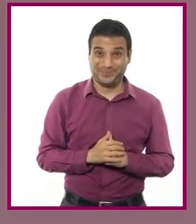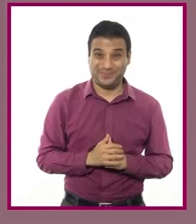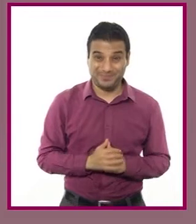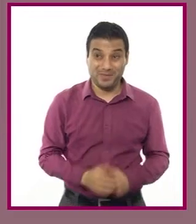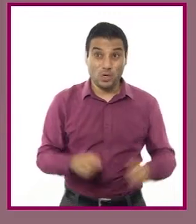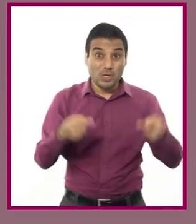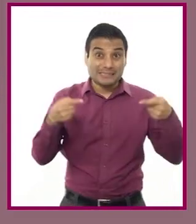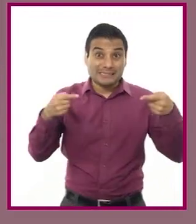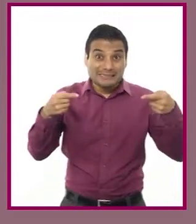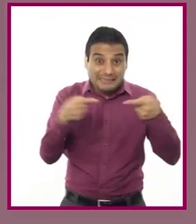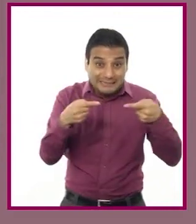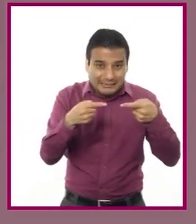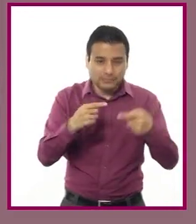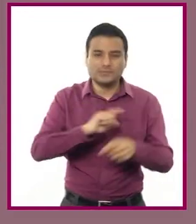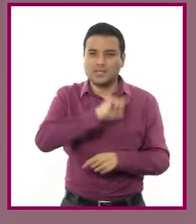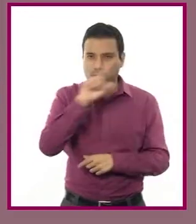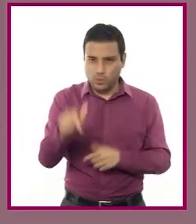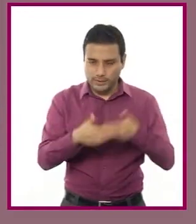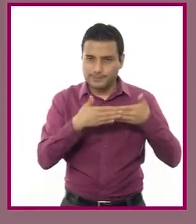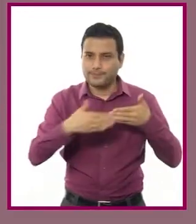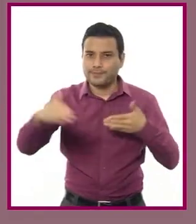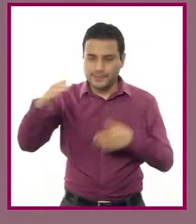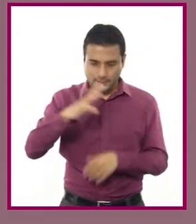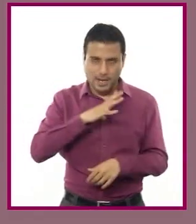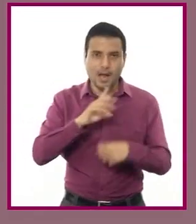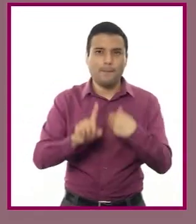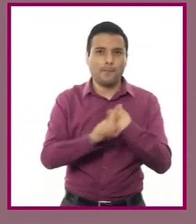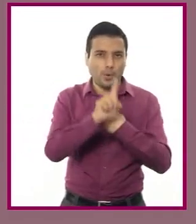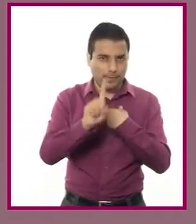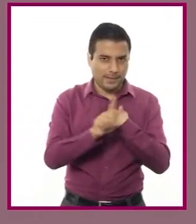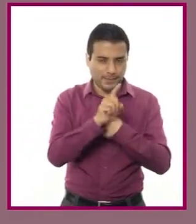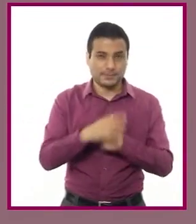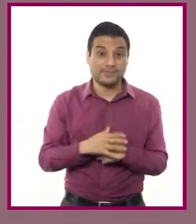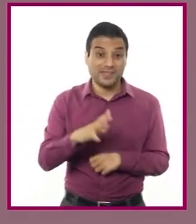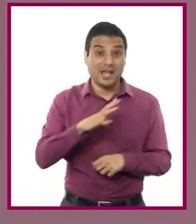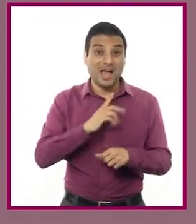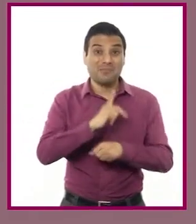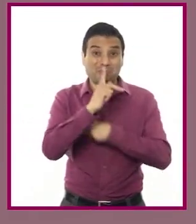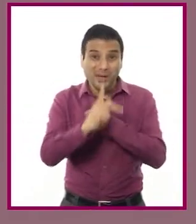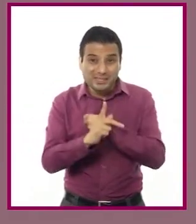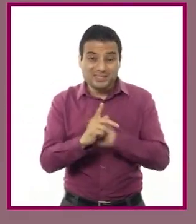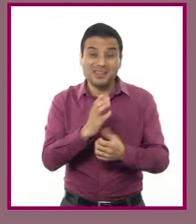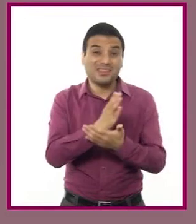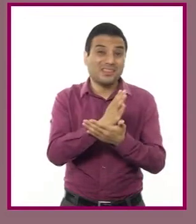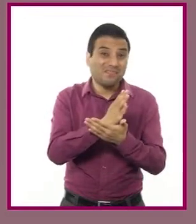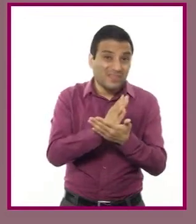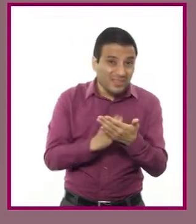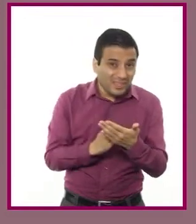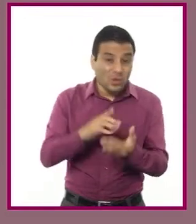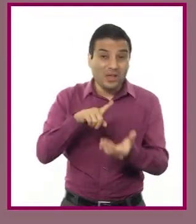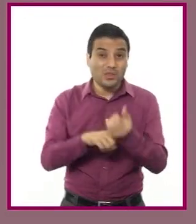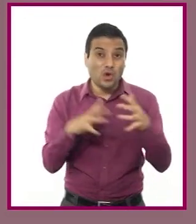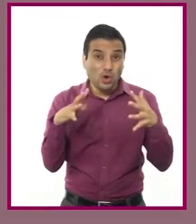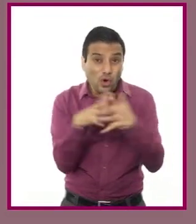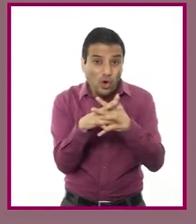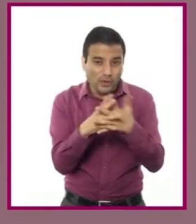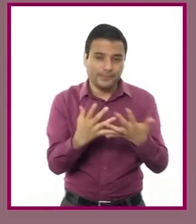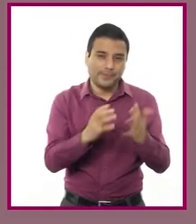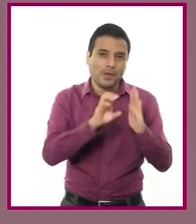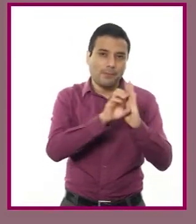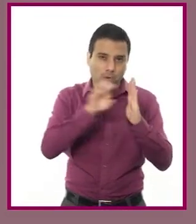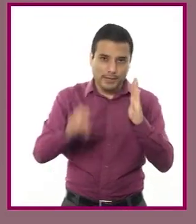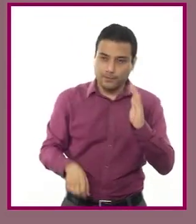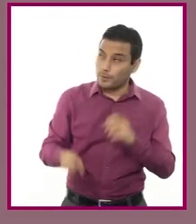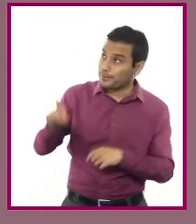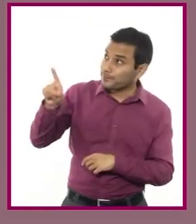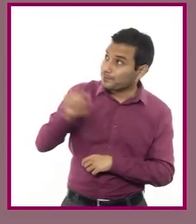generó consecuencias negativas tanto a nivel global como local. Hubo países que fueron divididos y sufrieron la guerra, como Corea. Su